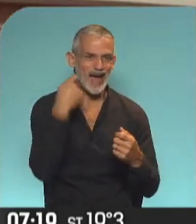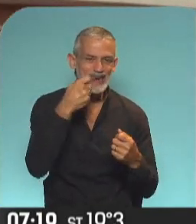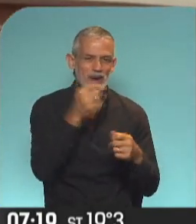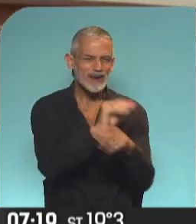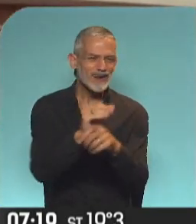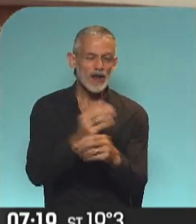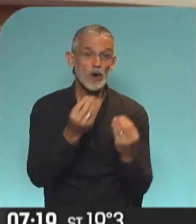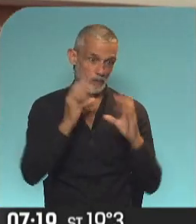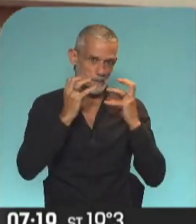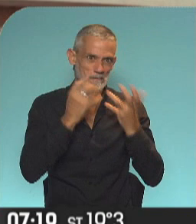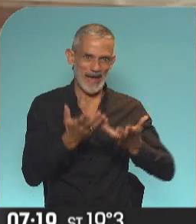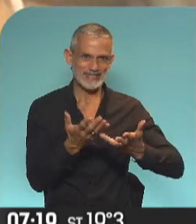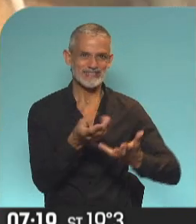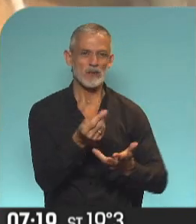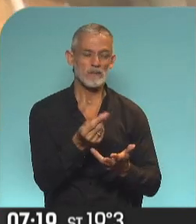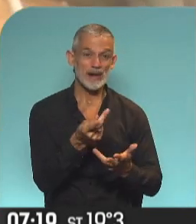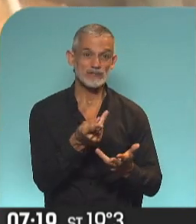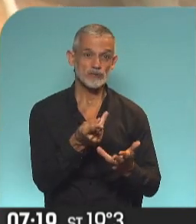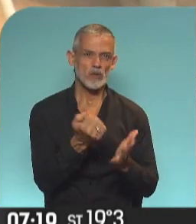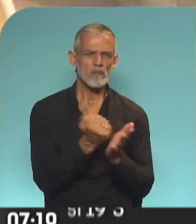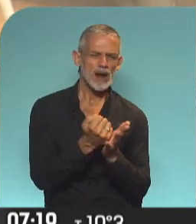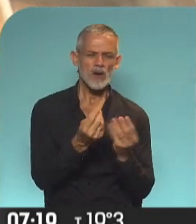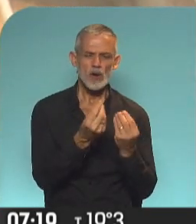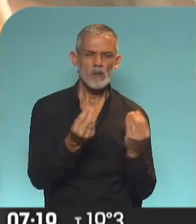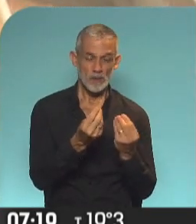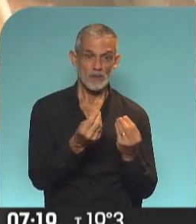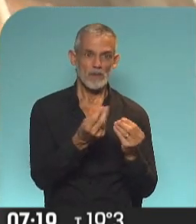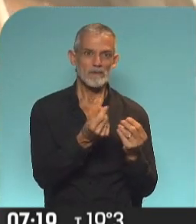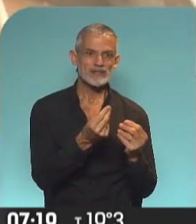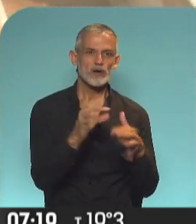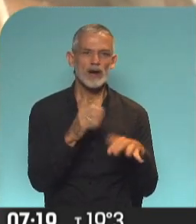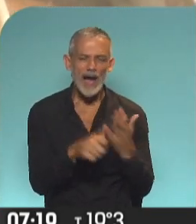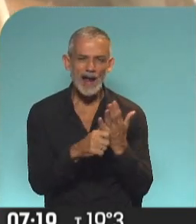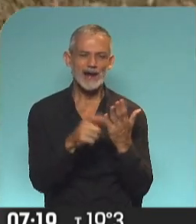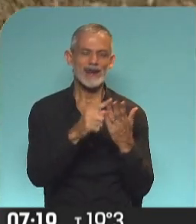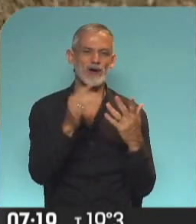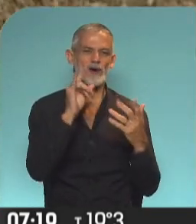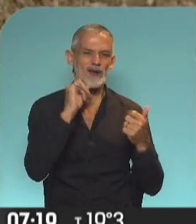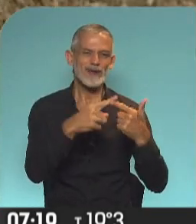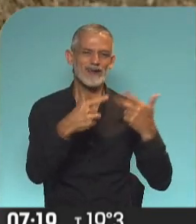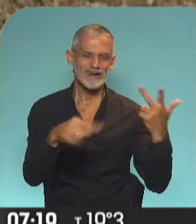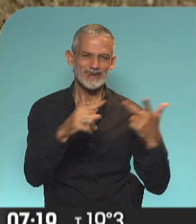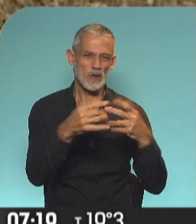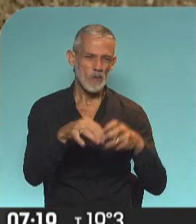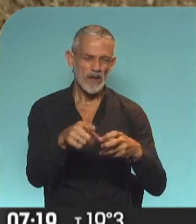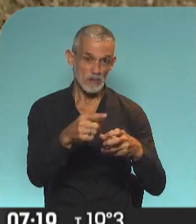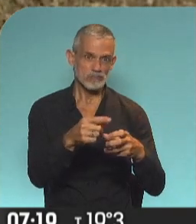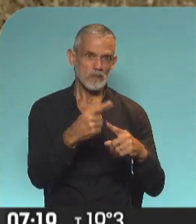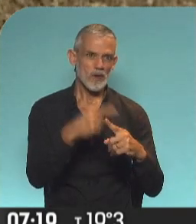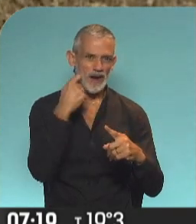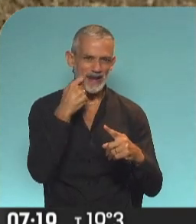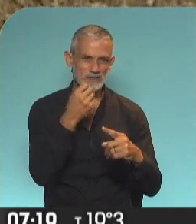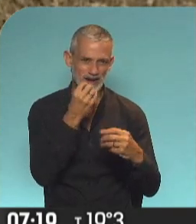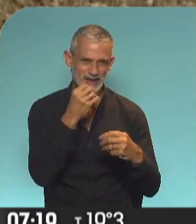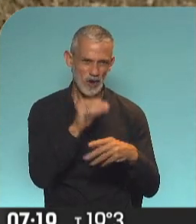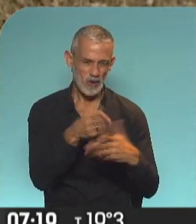maíz, el precio del maíz va marcando el precio, el costo de los alimentos que producimos. Entonces,